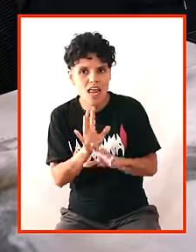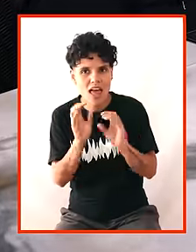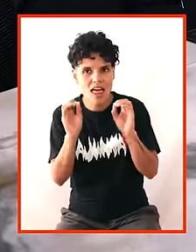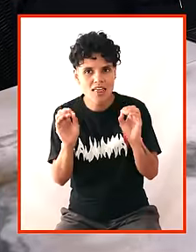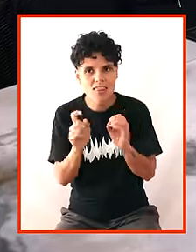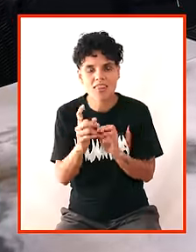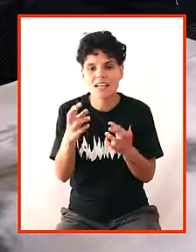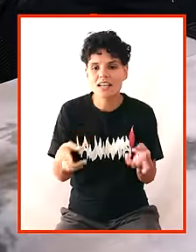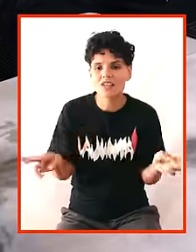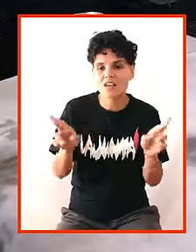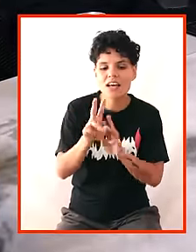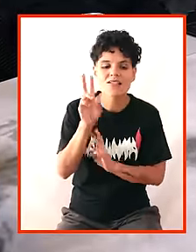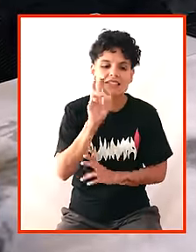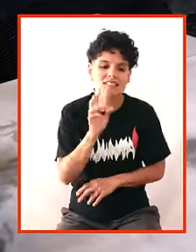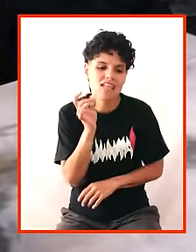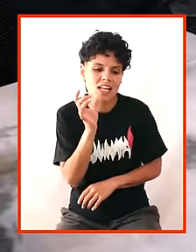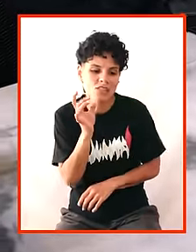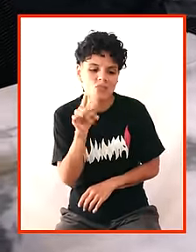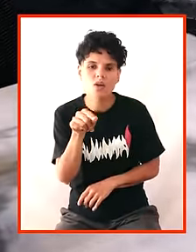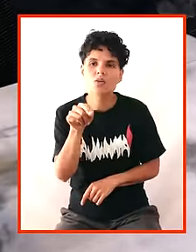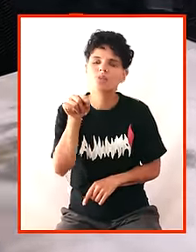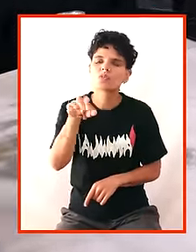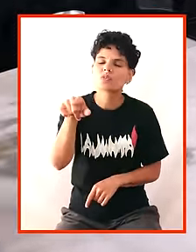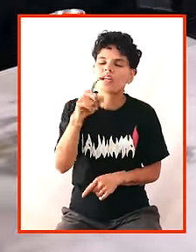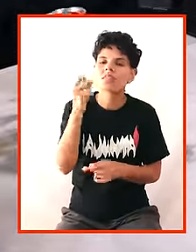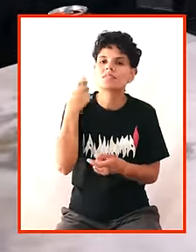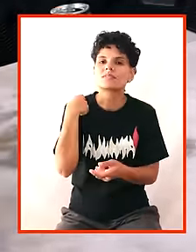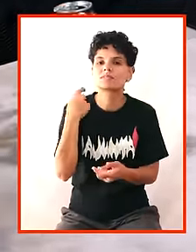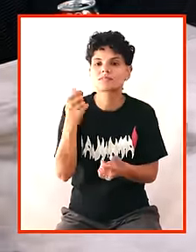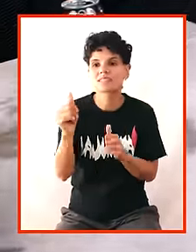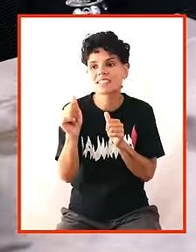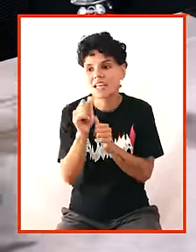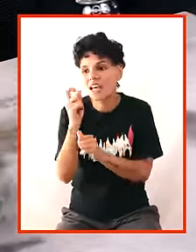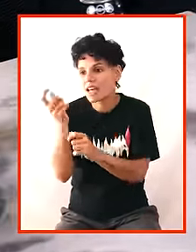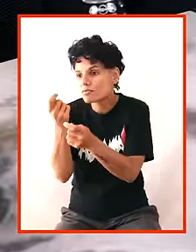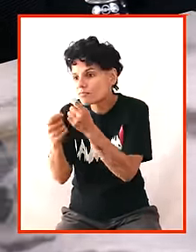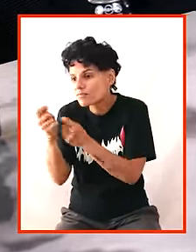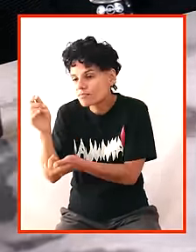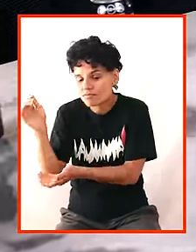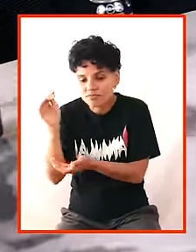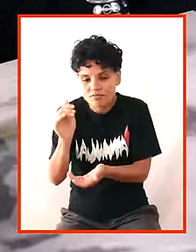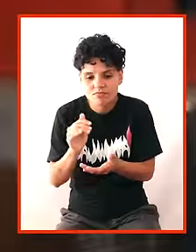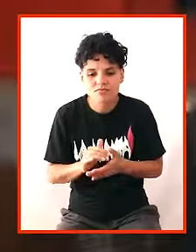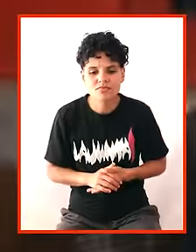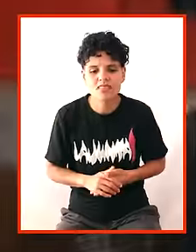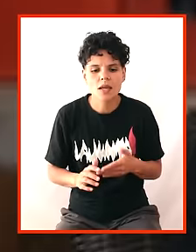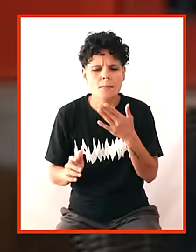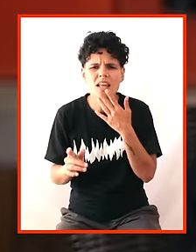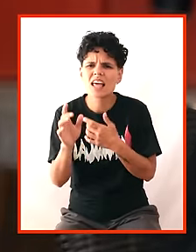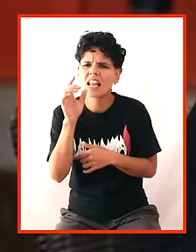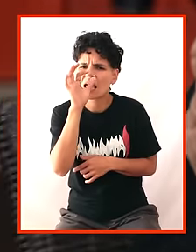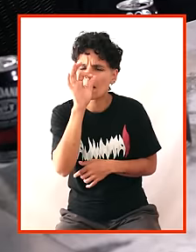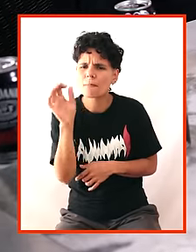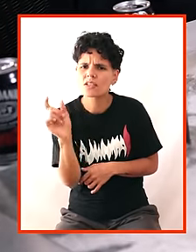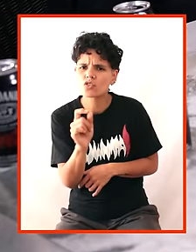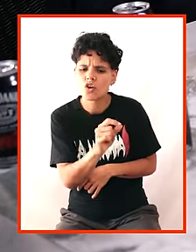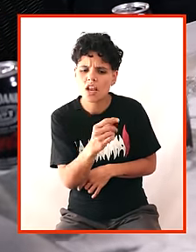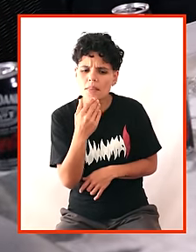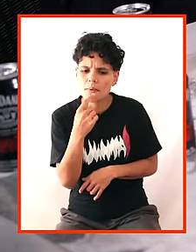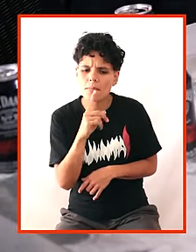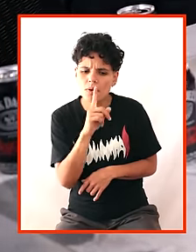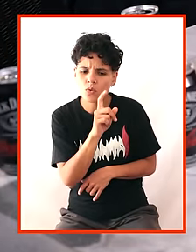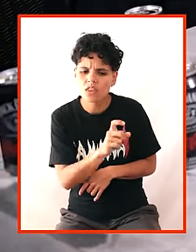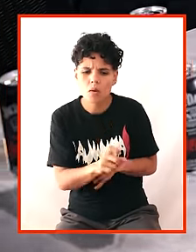Retornable sin azúcar. Vaya a su almacén más cercano. Como Jimena Rincón, que cuando le preguntaron sobre la piscola, no tenía idea lo que era la piscola. Le